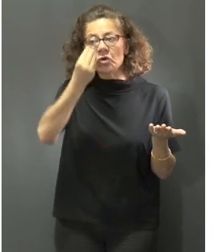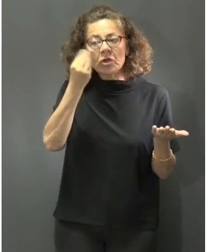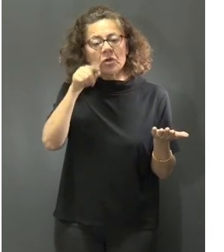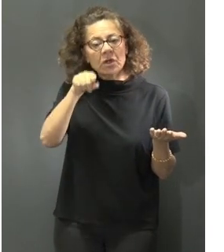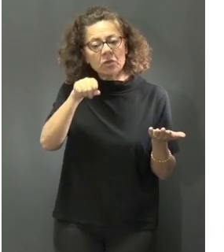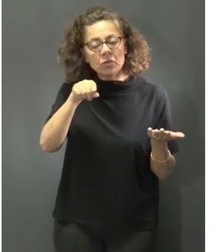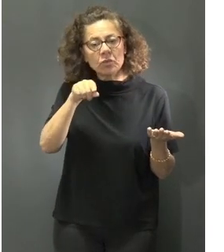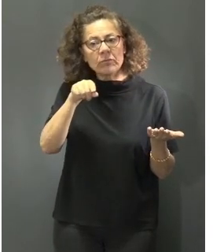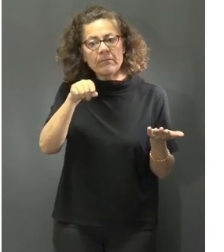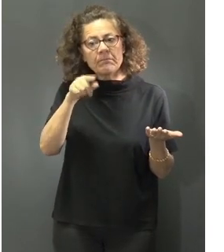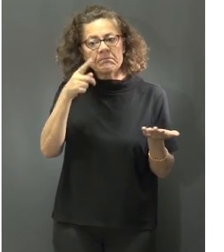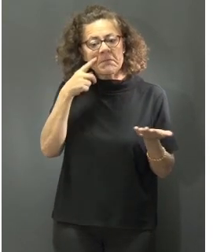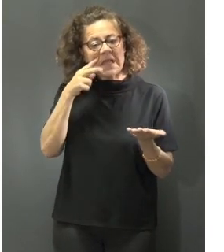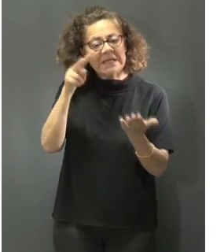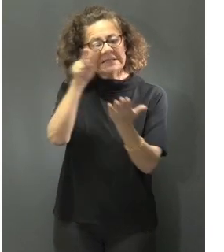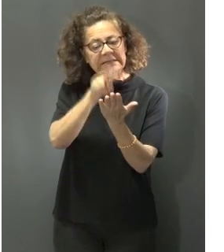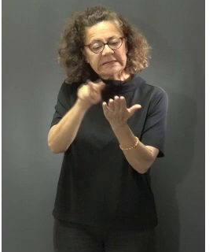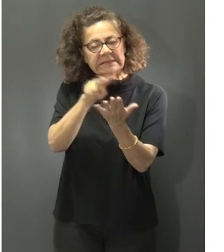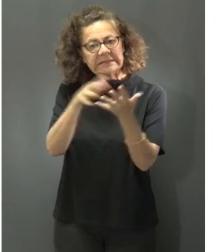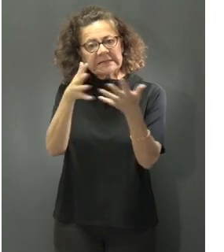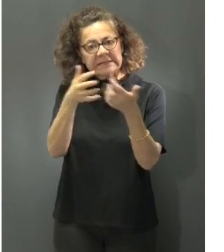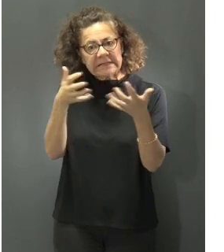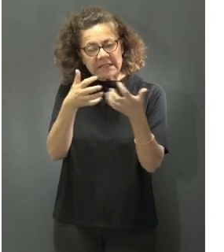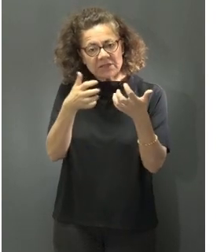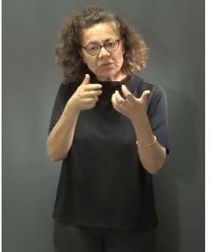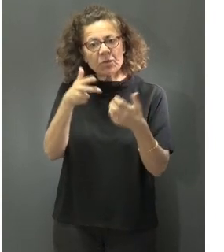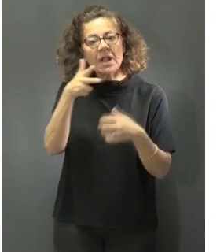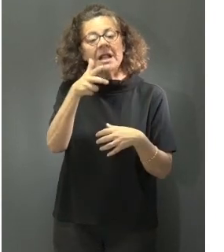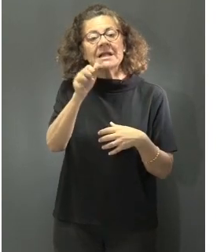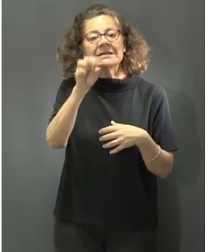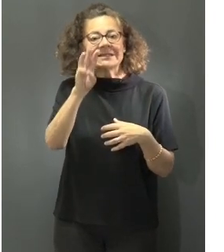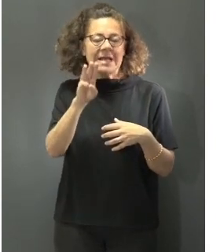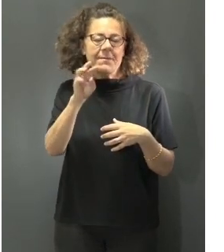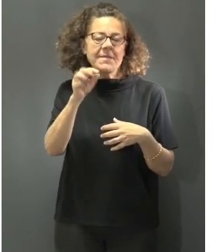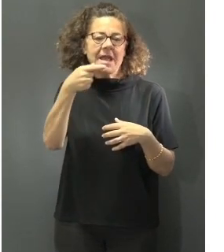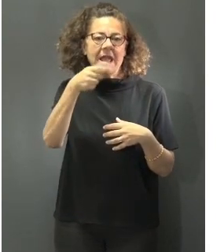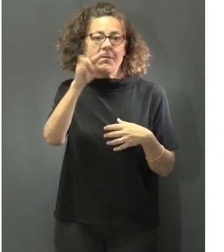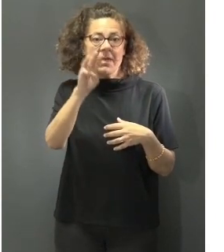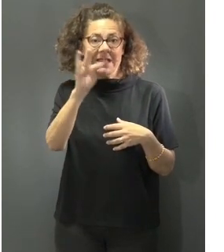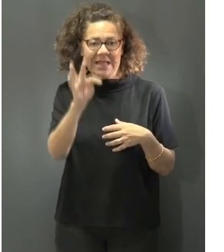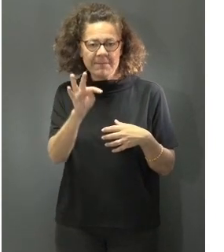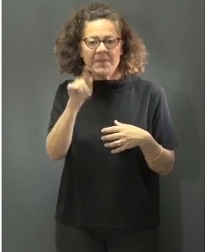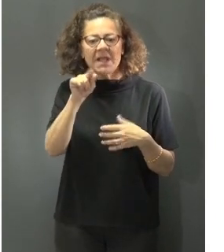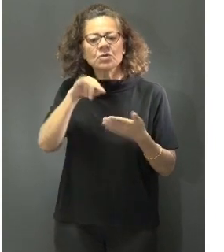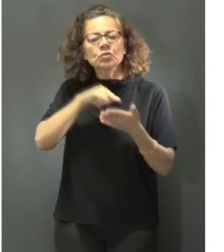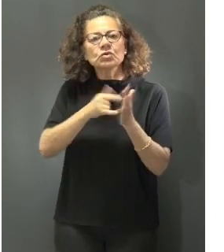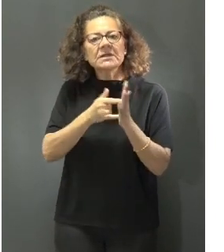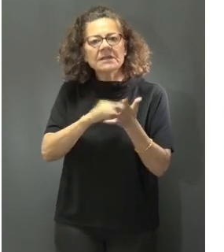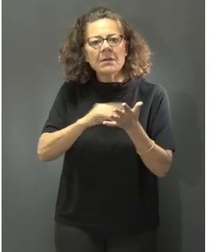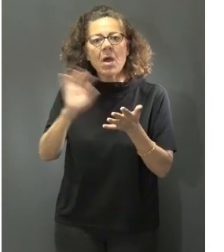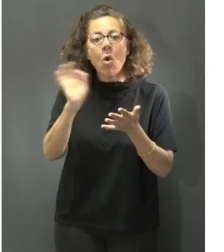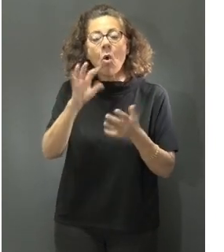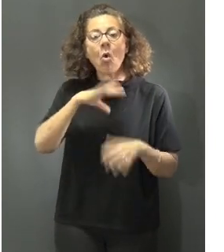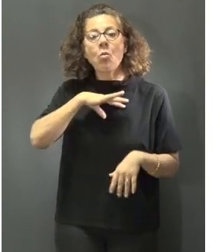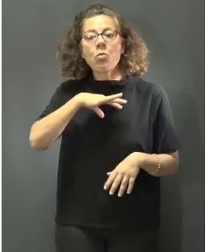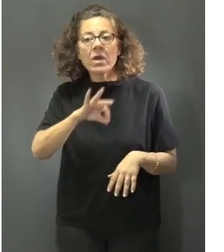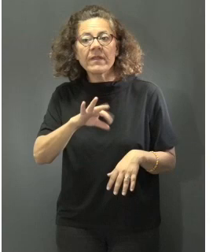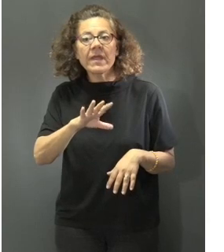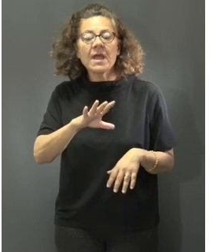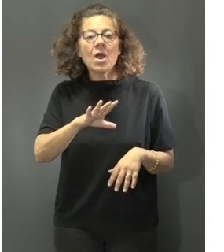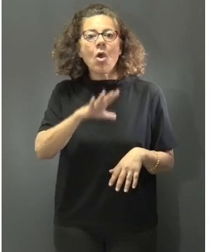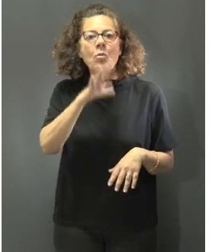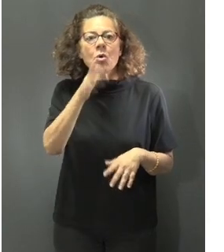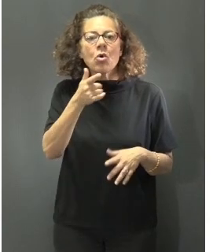tú pasabas los textos por ChatGPT, que es un sistema, o puede ser